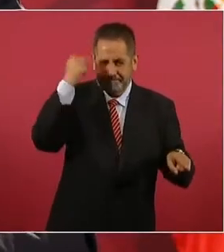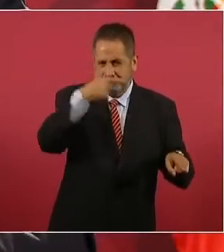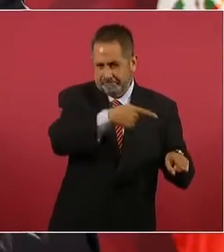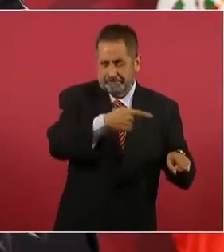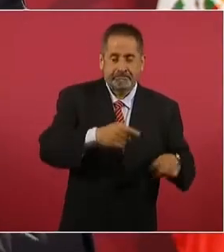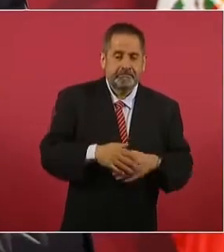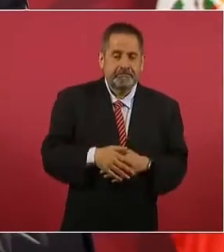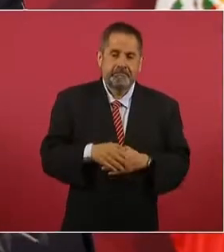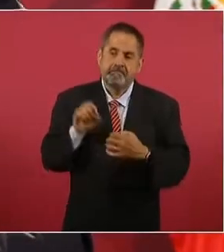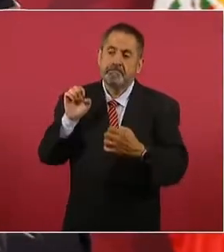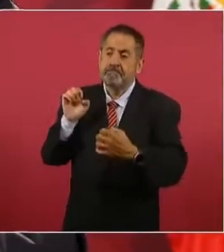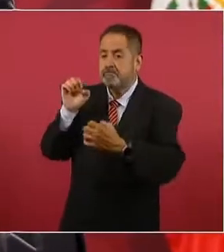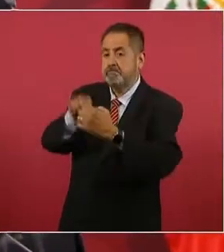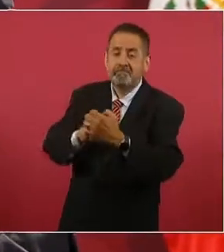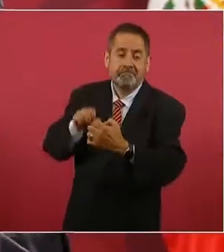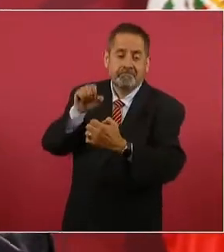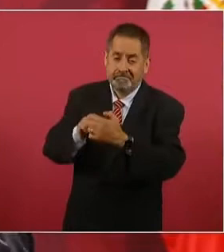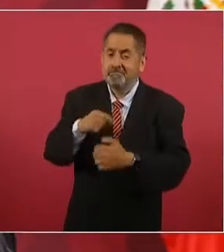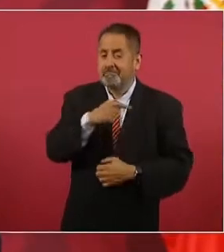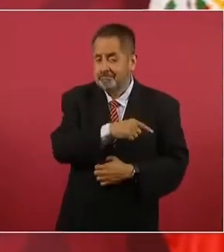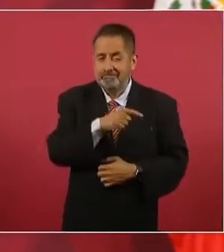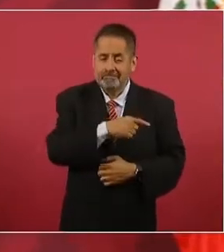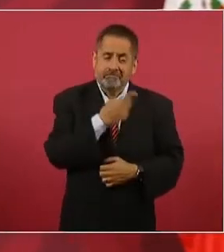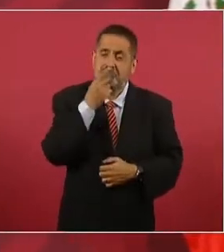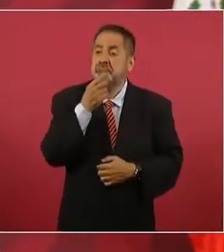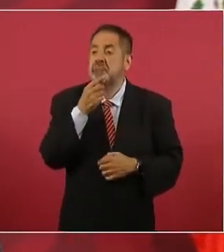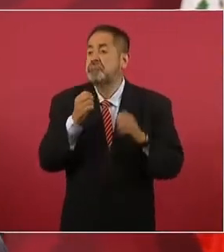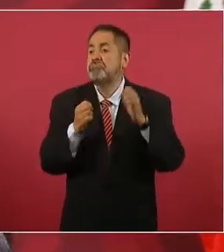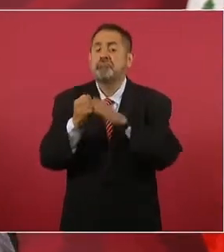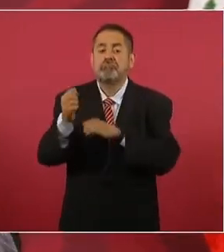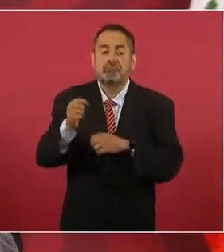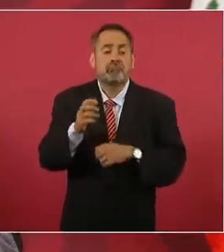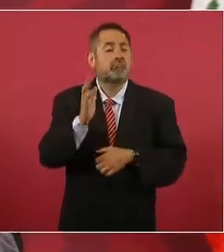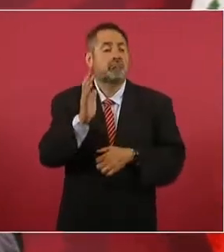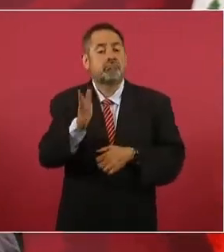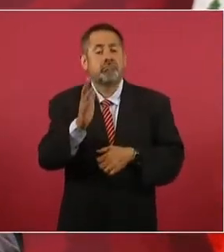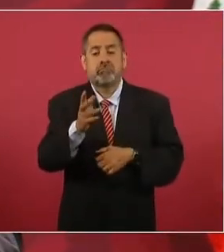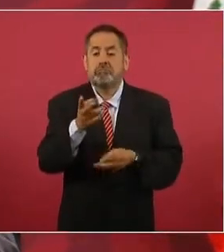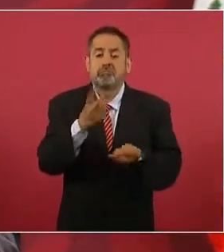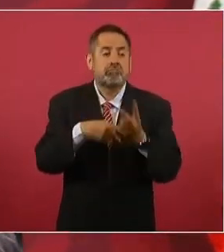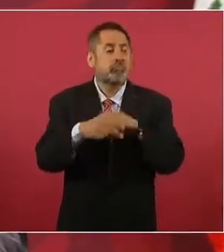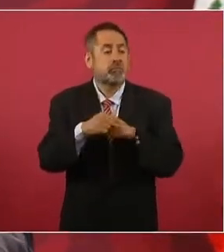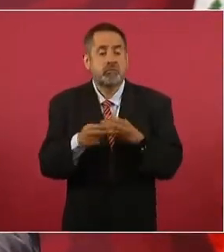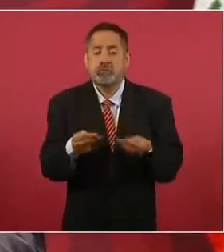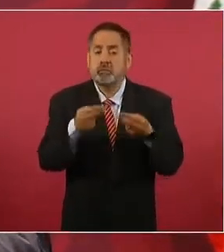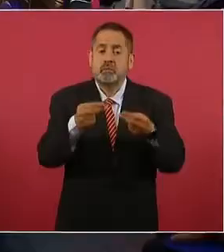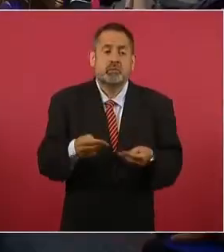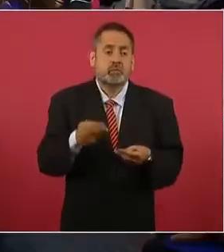que engañaron a la gente diciendo ya viene la dolariza,